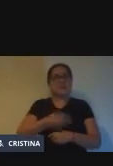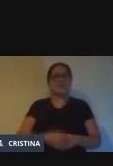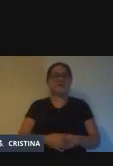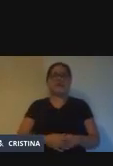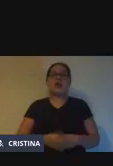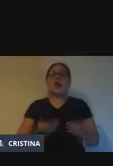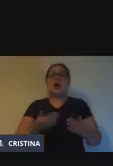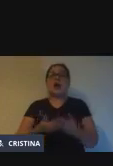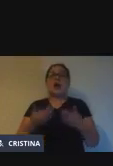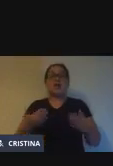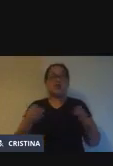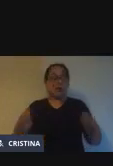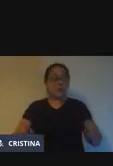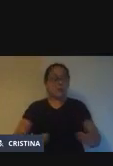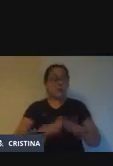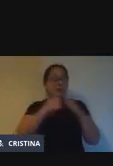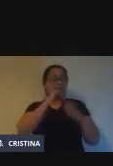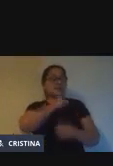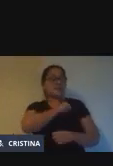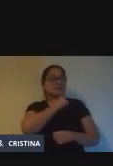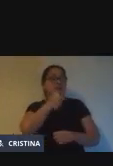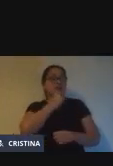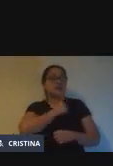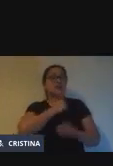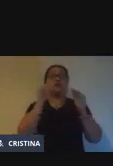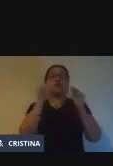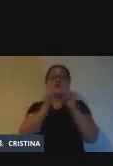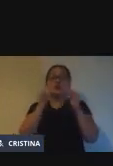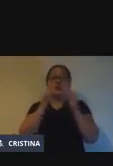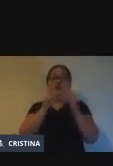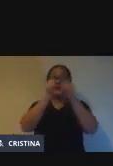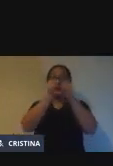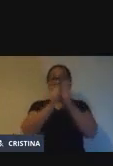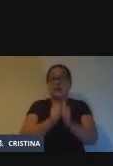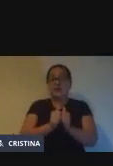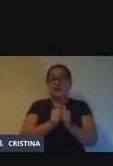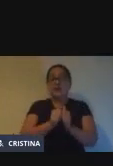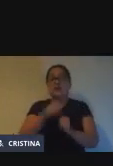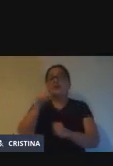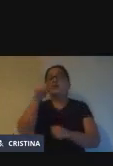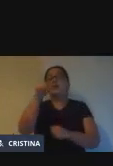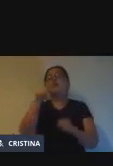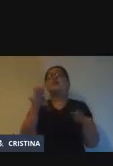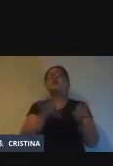contingencia empiece a elevar la espuma,